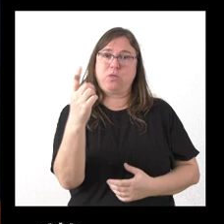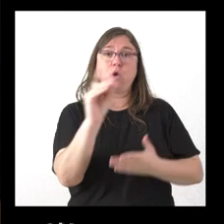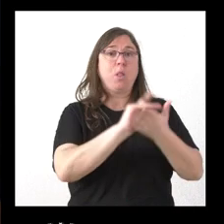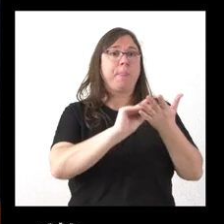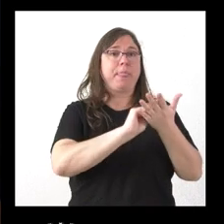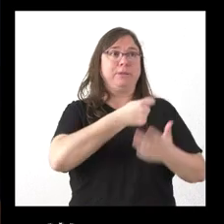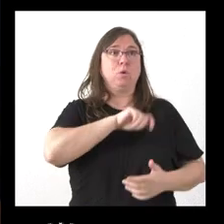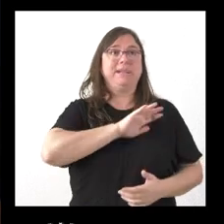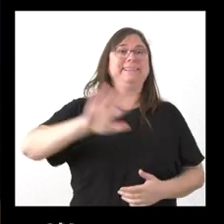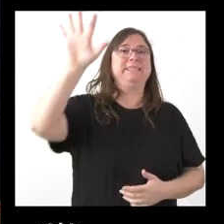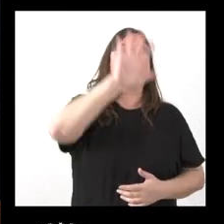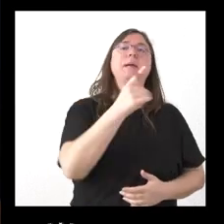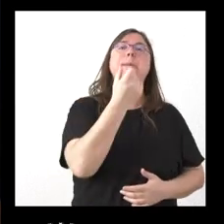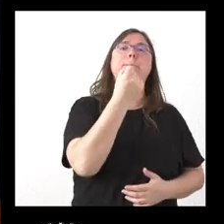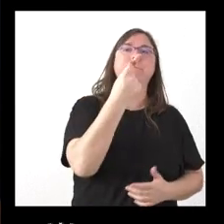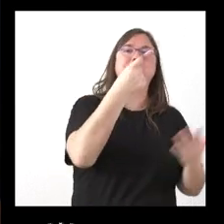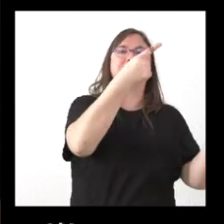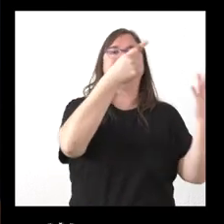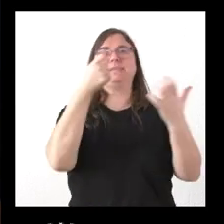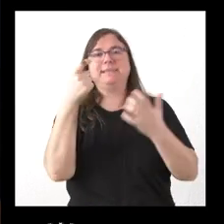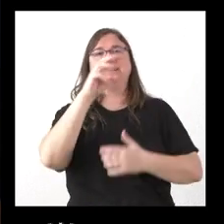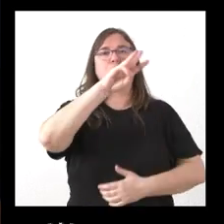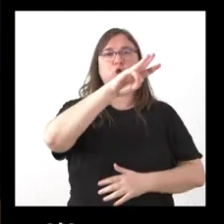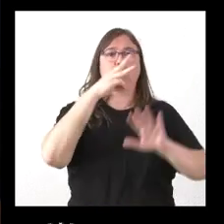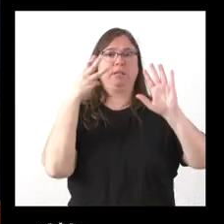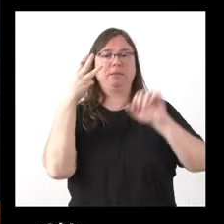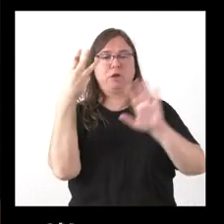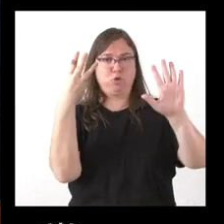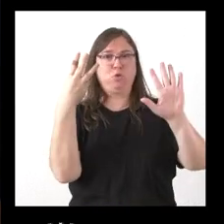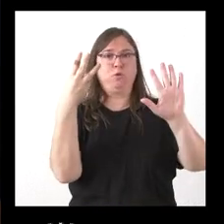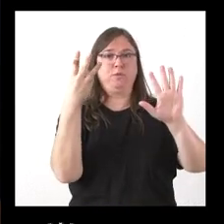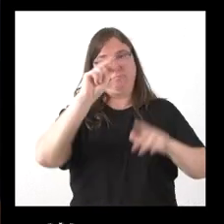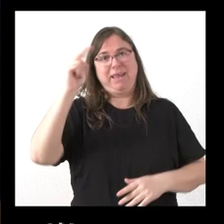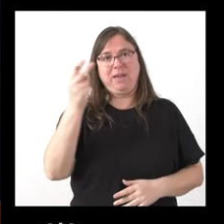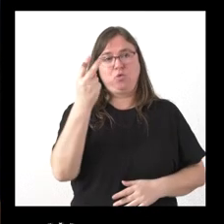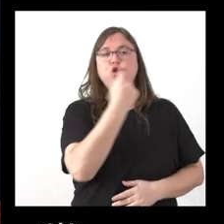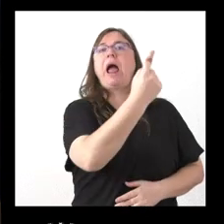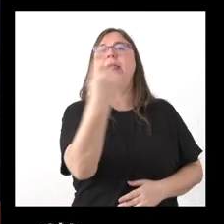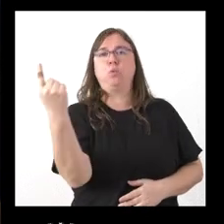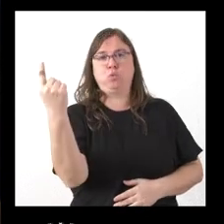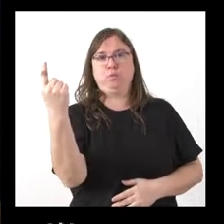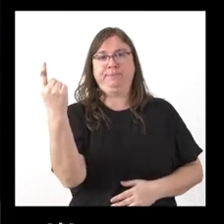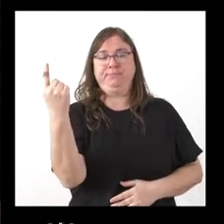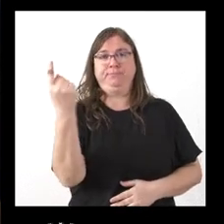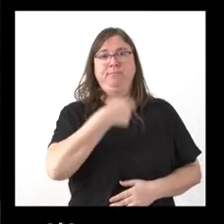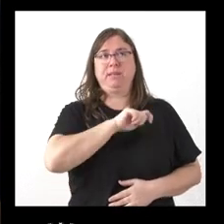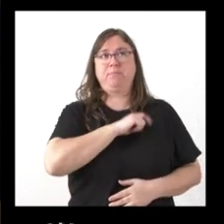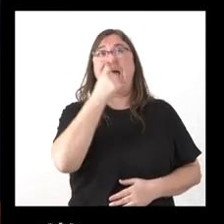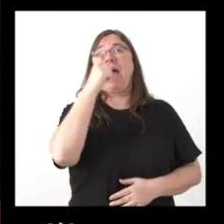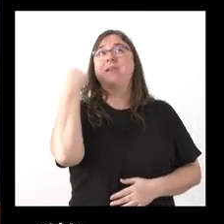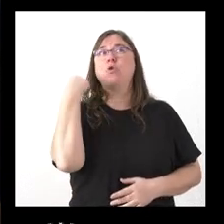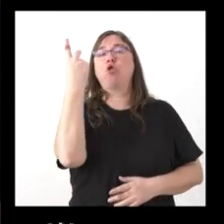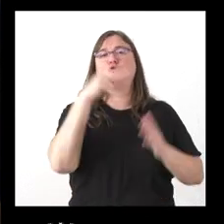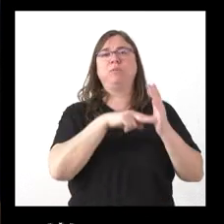de España es 1638 euros por habitante estamos hablando el año 21